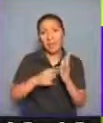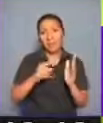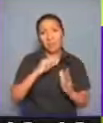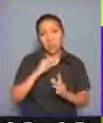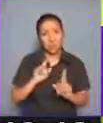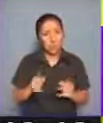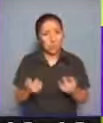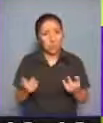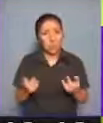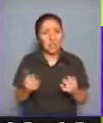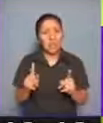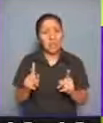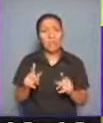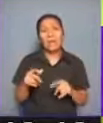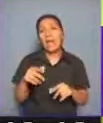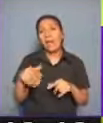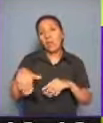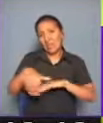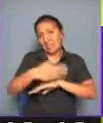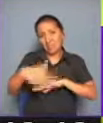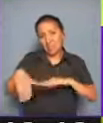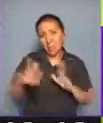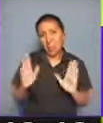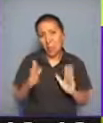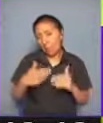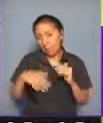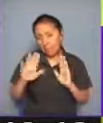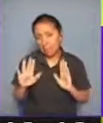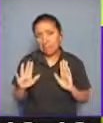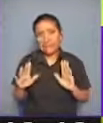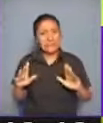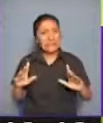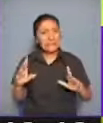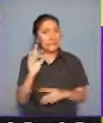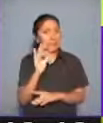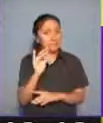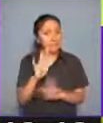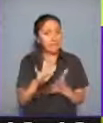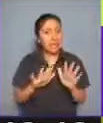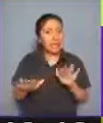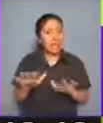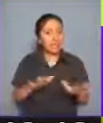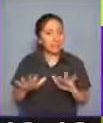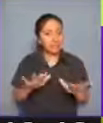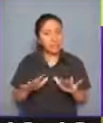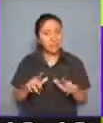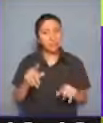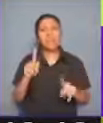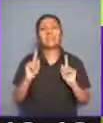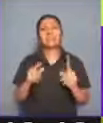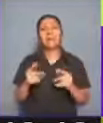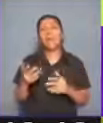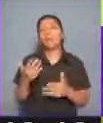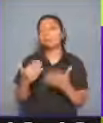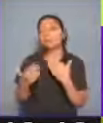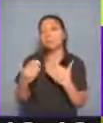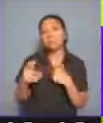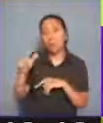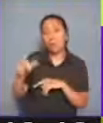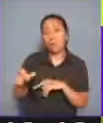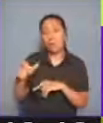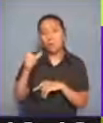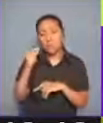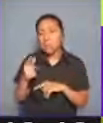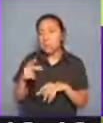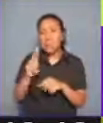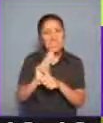para el colectivo urbano no que es en donde más ha golpeado en la jornada de hoy recién también Charlando con un señor que se tuvo que tomar un